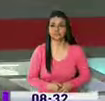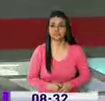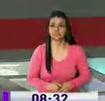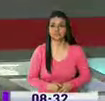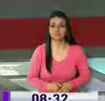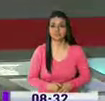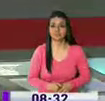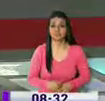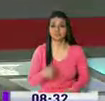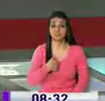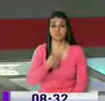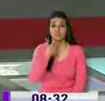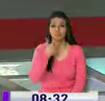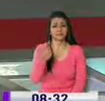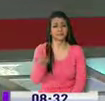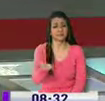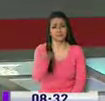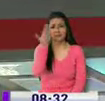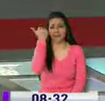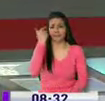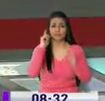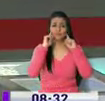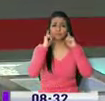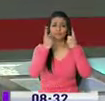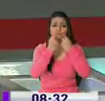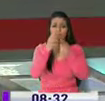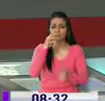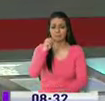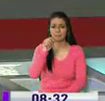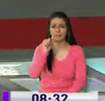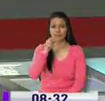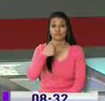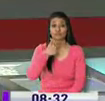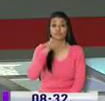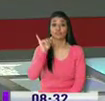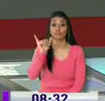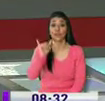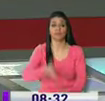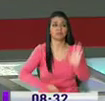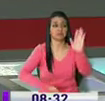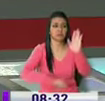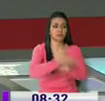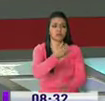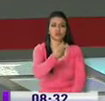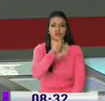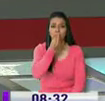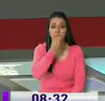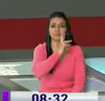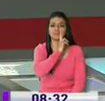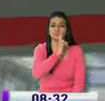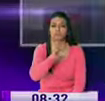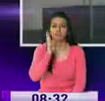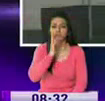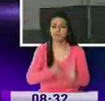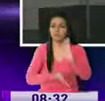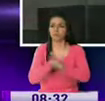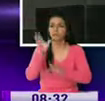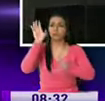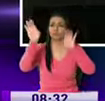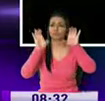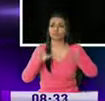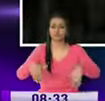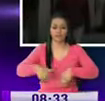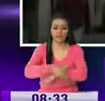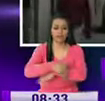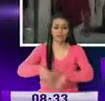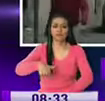ya les he dicho, hay que irnos a San Marcos, yo ya tengo planificado este sábado, voy a comer, voy a disfrutar, me voy a los museos, voy a recorrer sus calles, bueno,